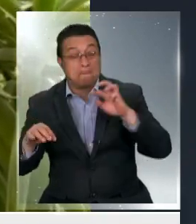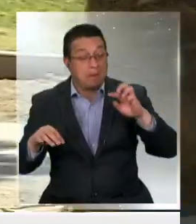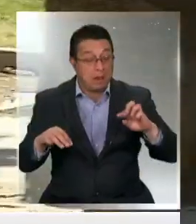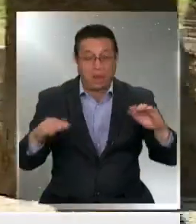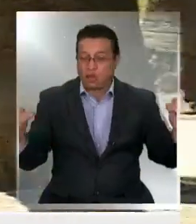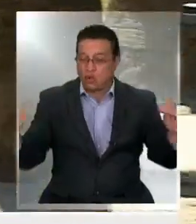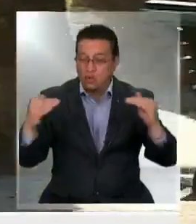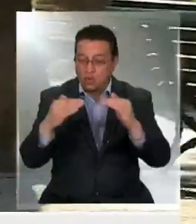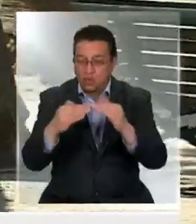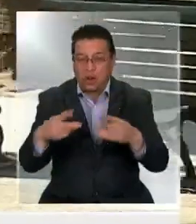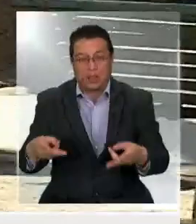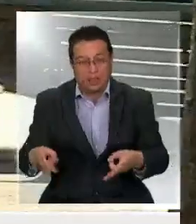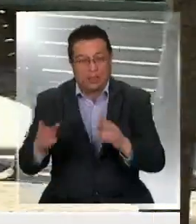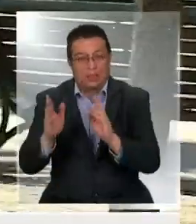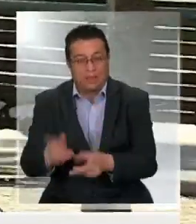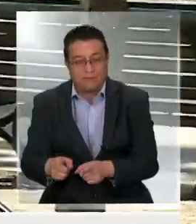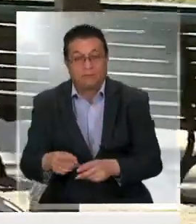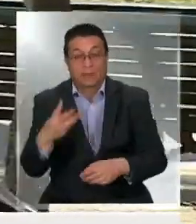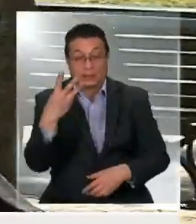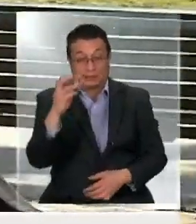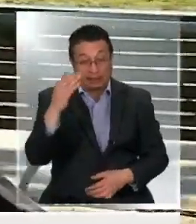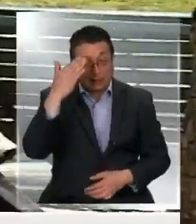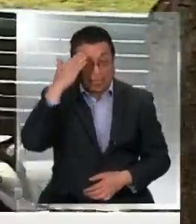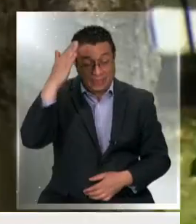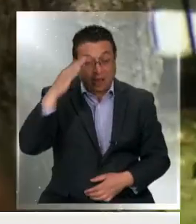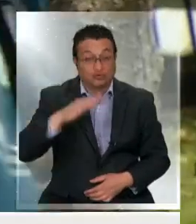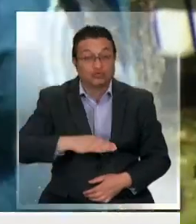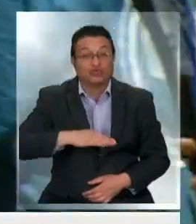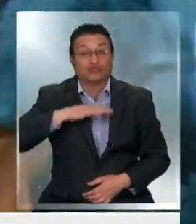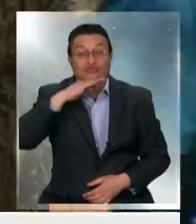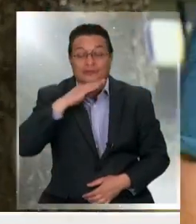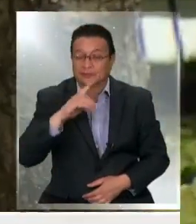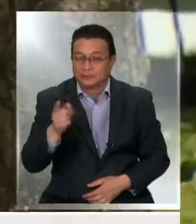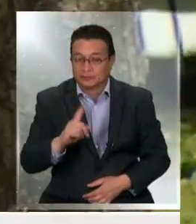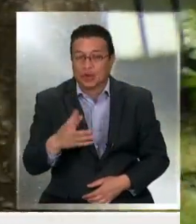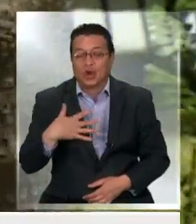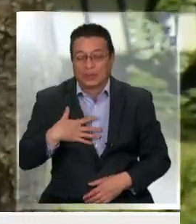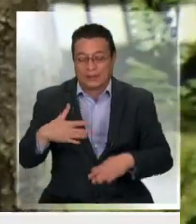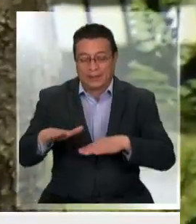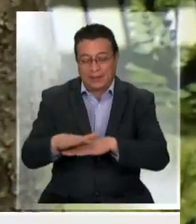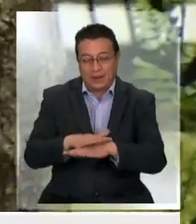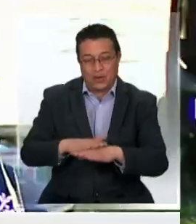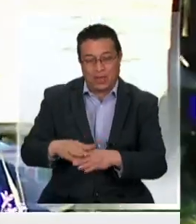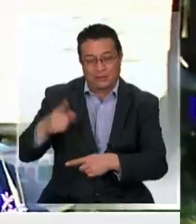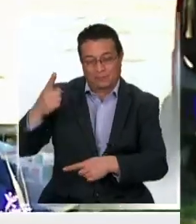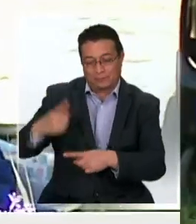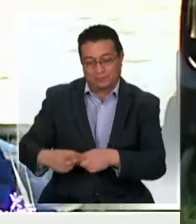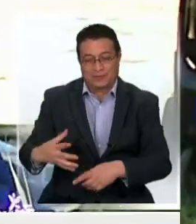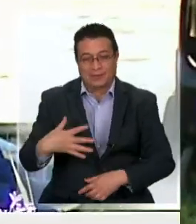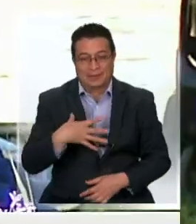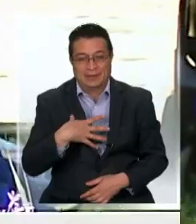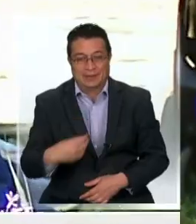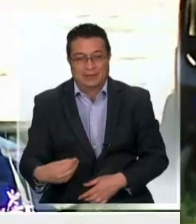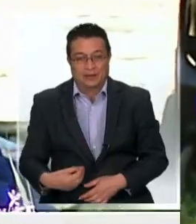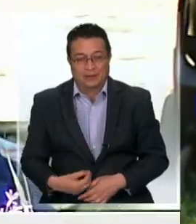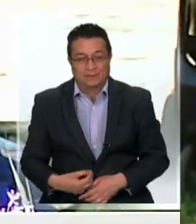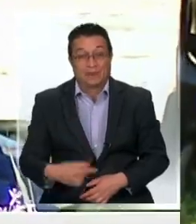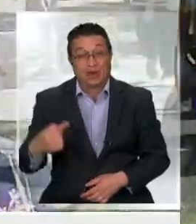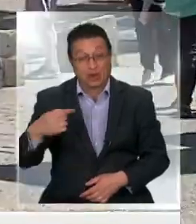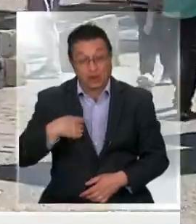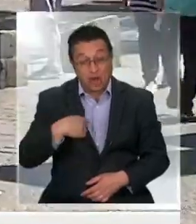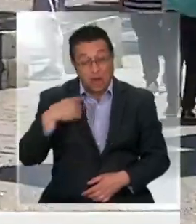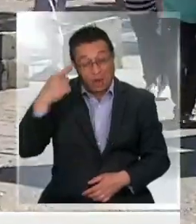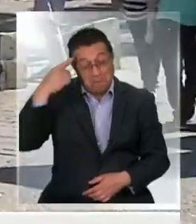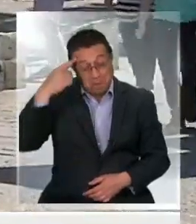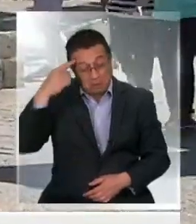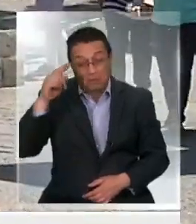mismo tiempo. 30 días que no son suficientes para las parejas que buscan el cuidado compartido de los hijos. Yo pienso que de